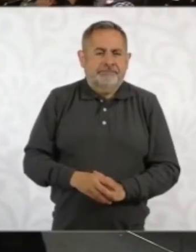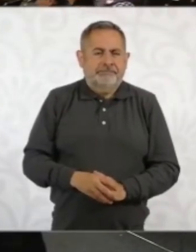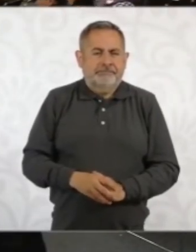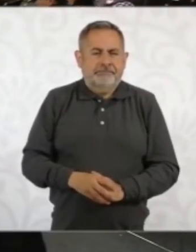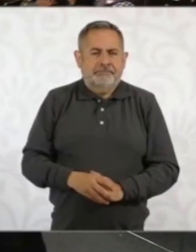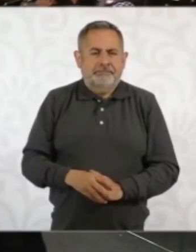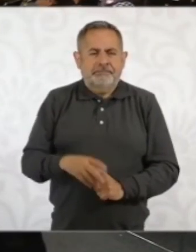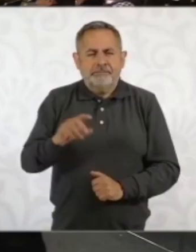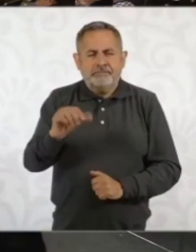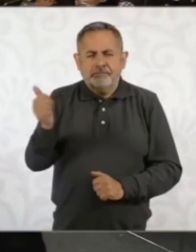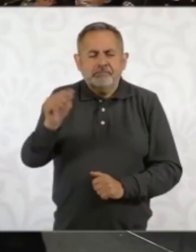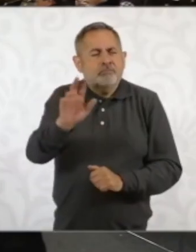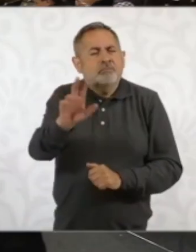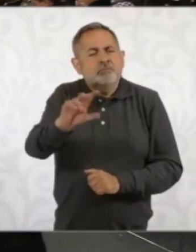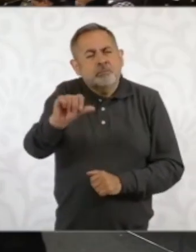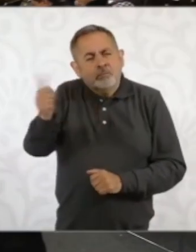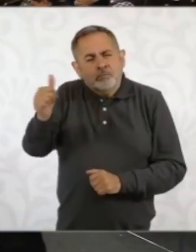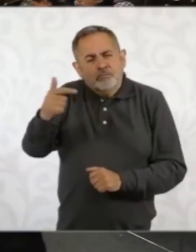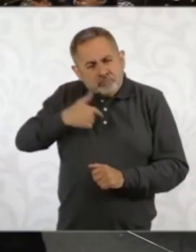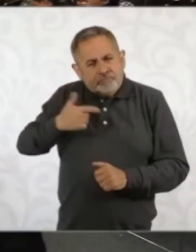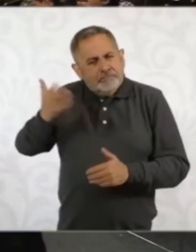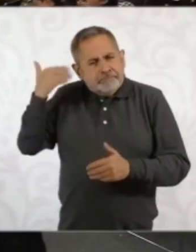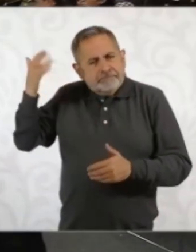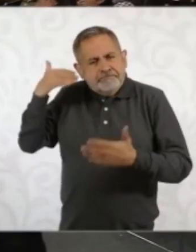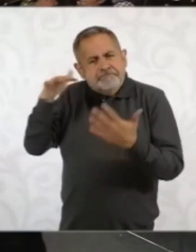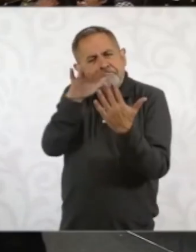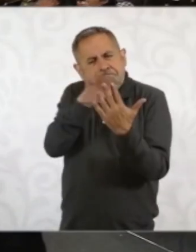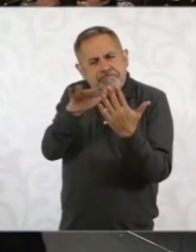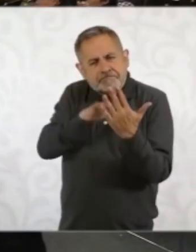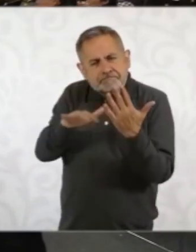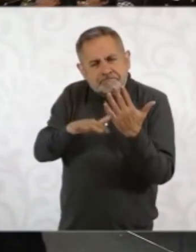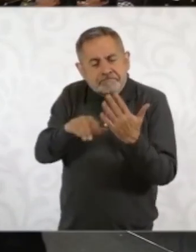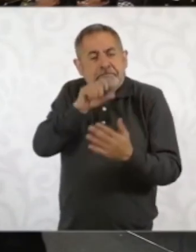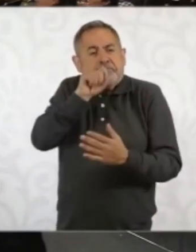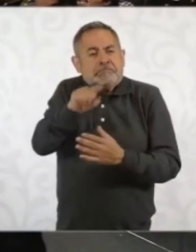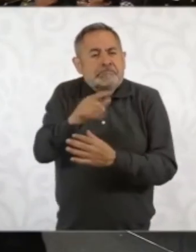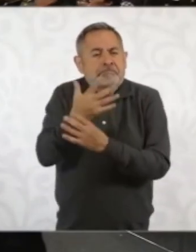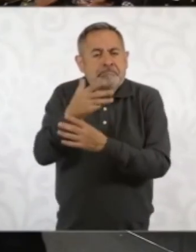Si quieres, luego, ¿no tienes la otra parte, la que yo había leído en donde él...